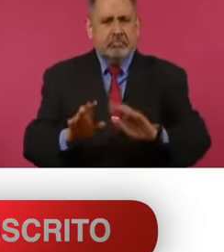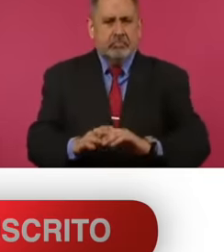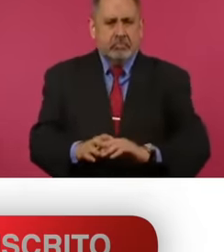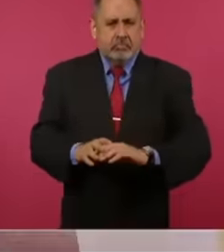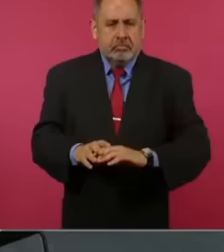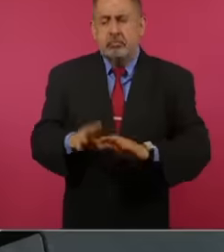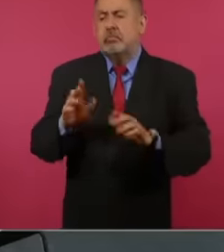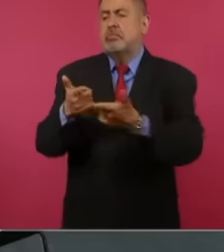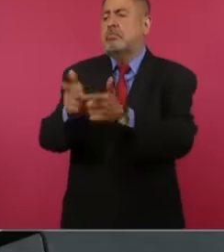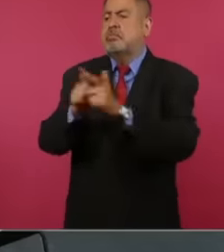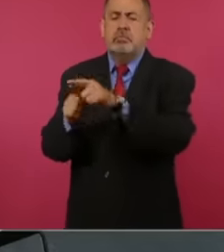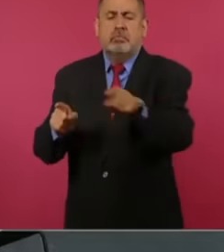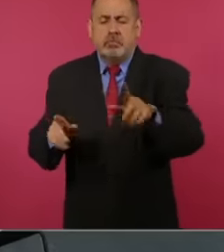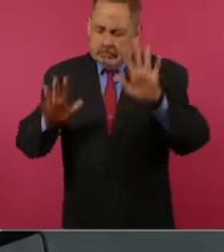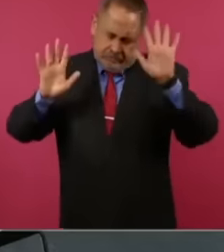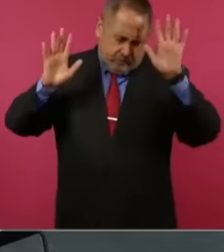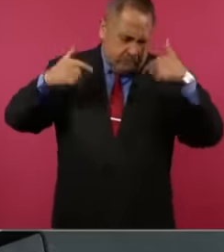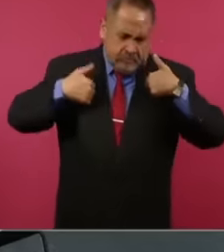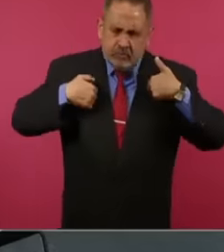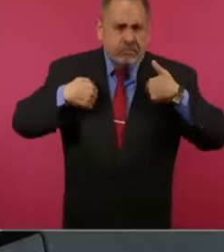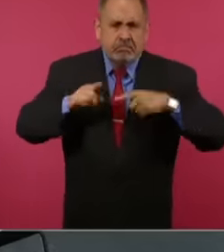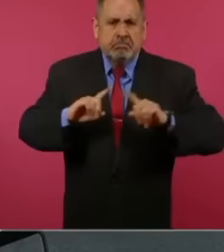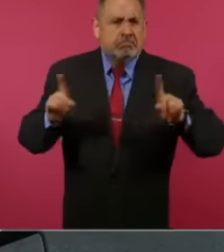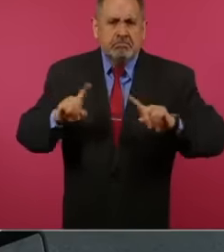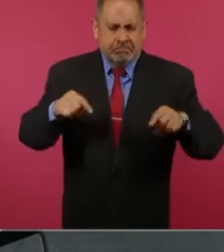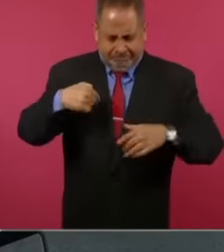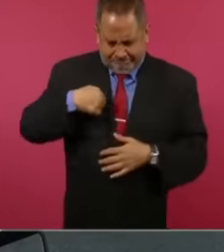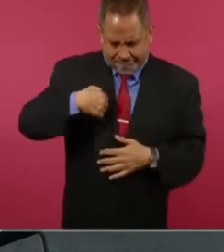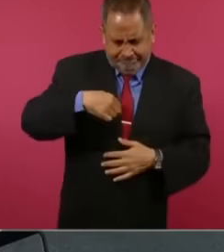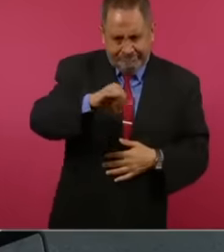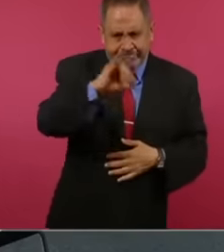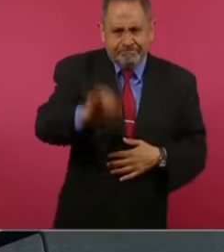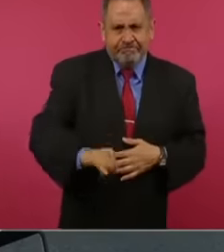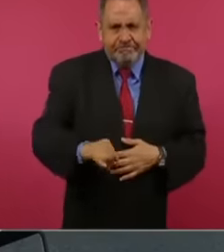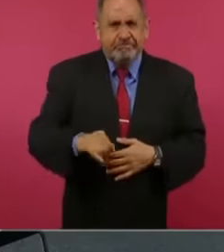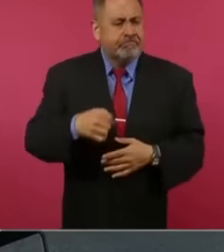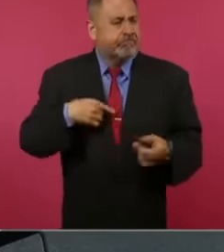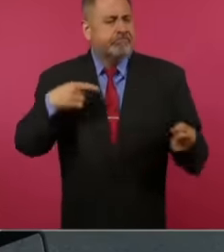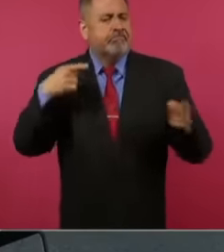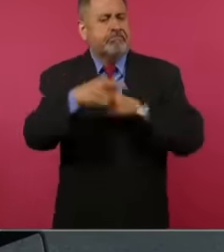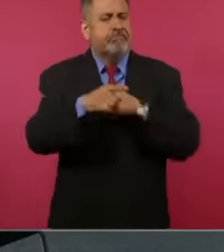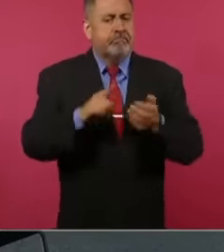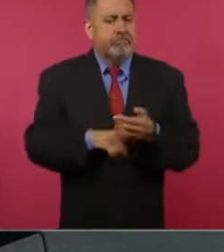sea, de sí, los partidos. Sí, pero yo no me meto en eso. Yo jamás le digo a alguien,